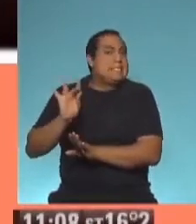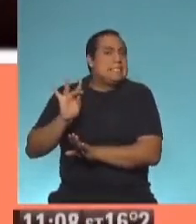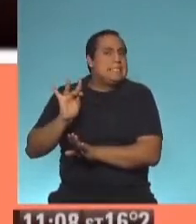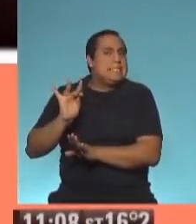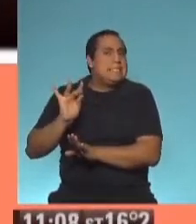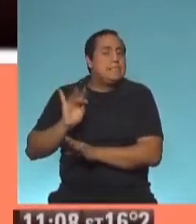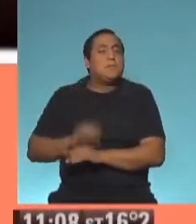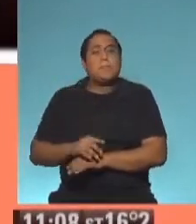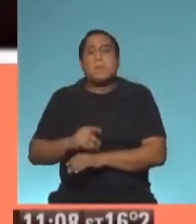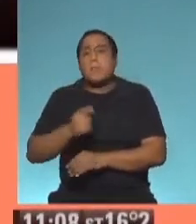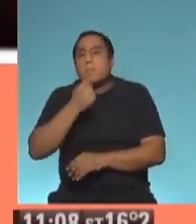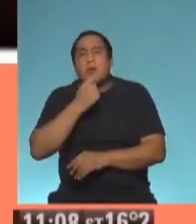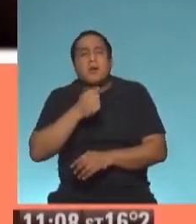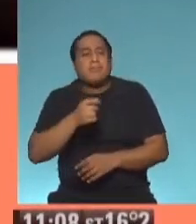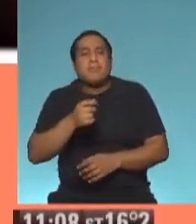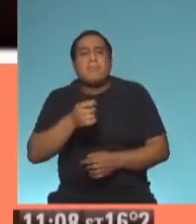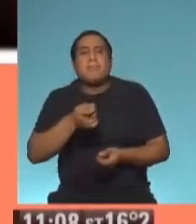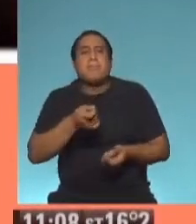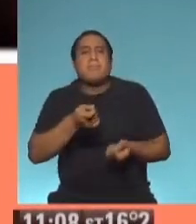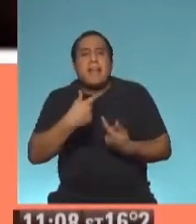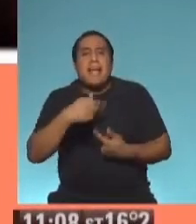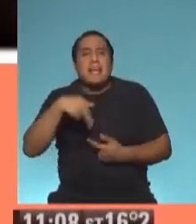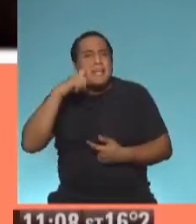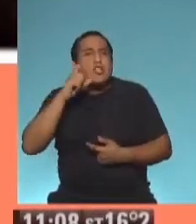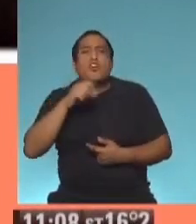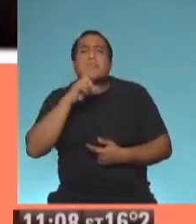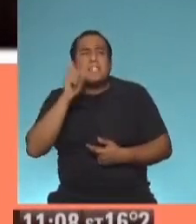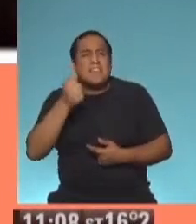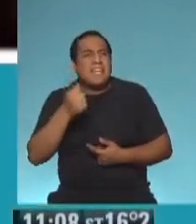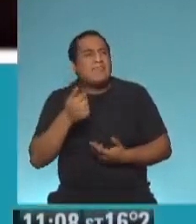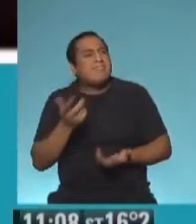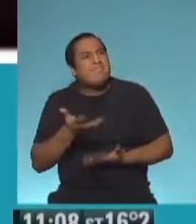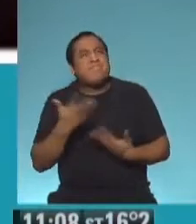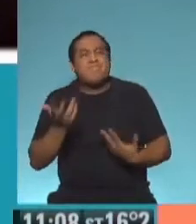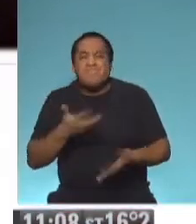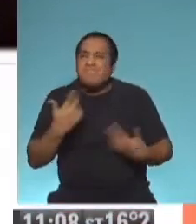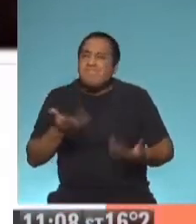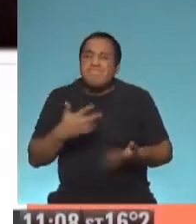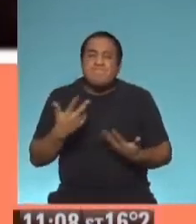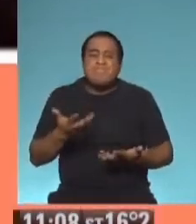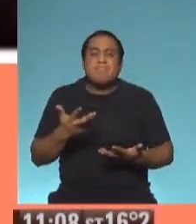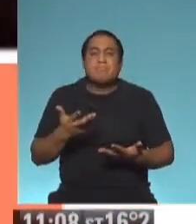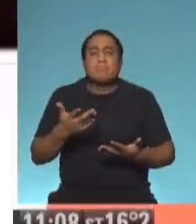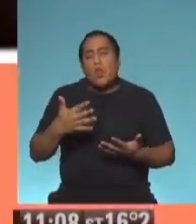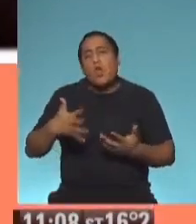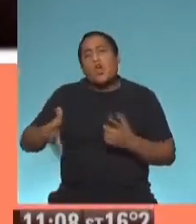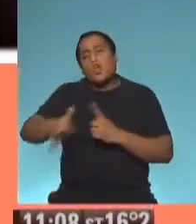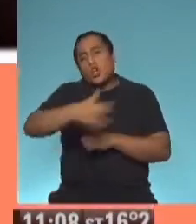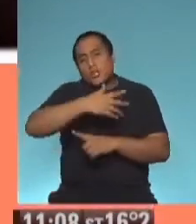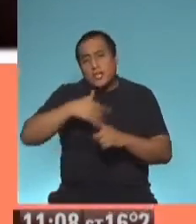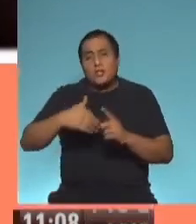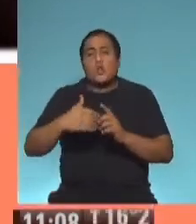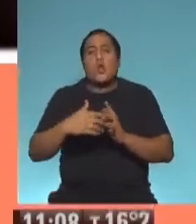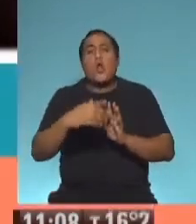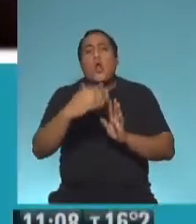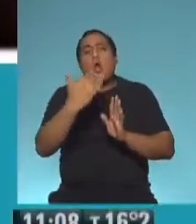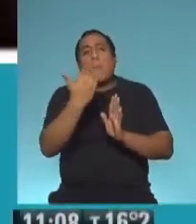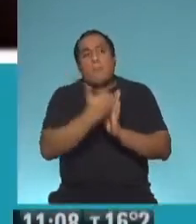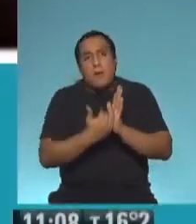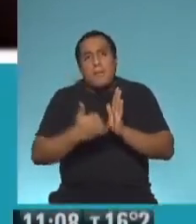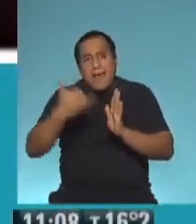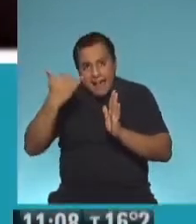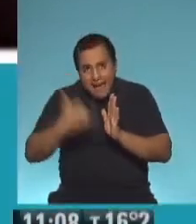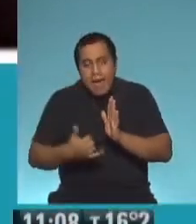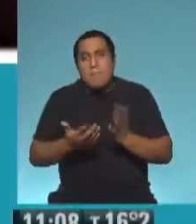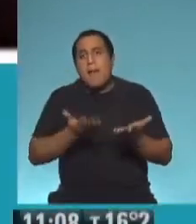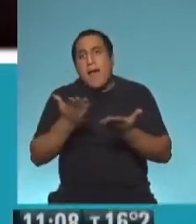la sustitución de nicotina usada por su cuenta sirve, pero sirve más en el contexto de un programa de cesación. Los libros